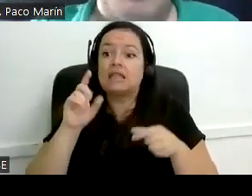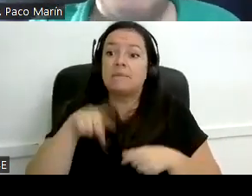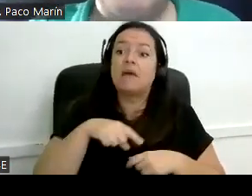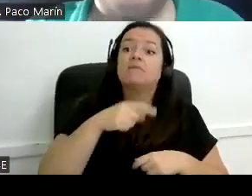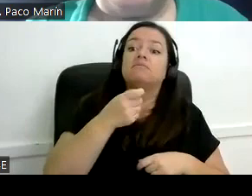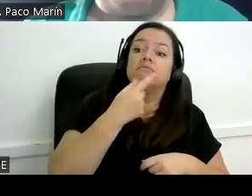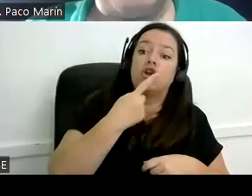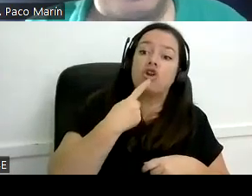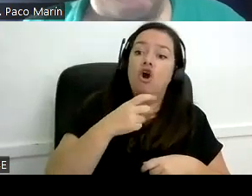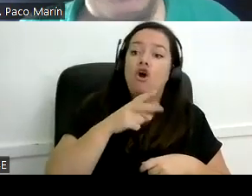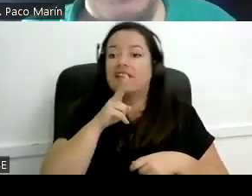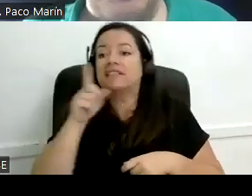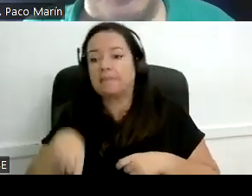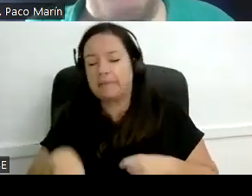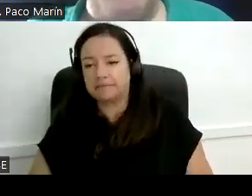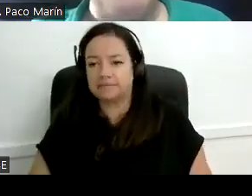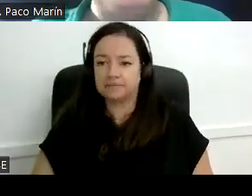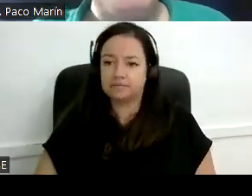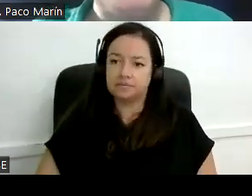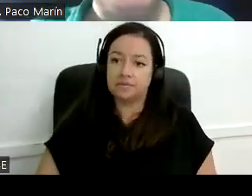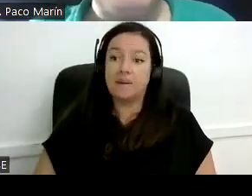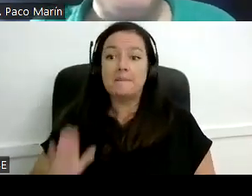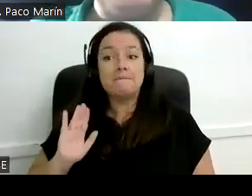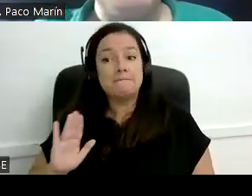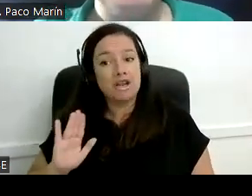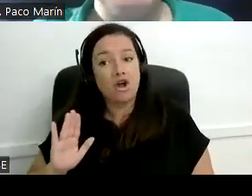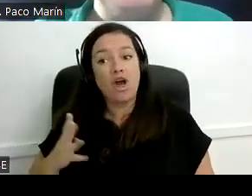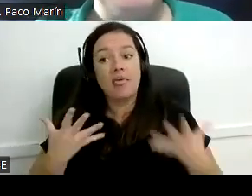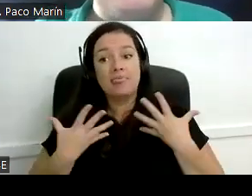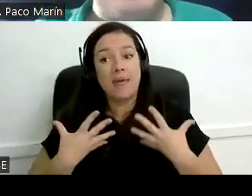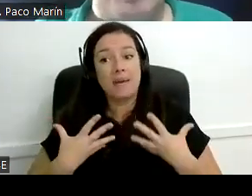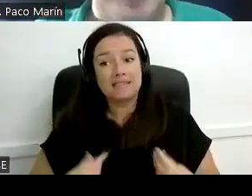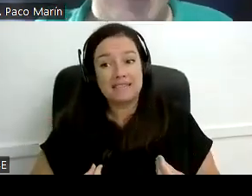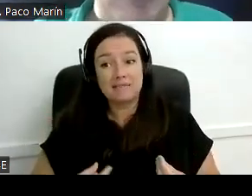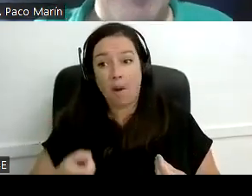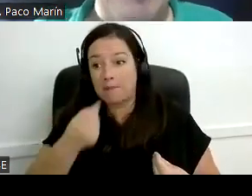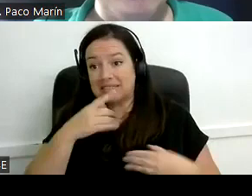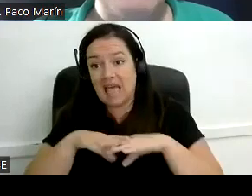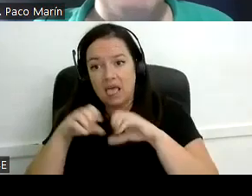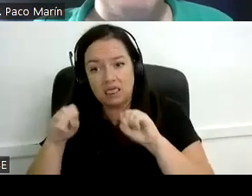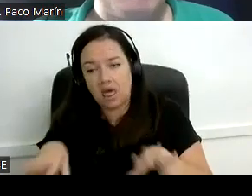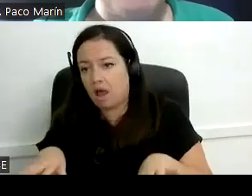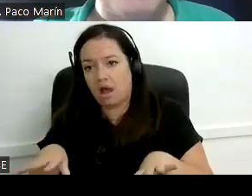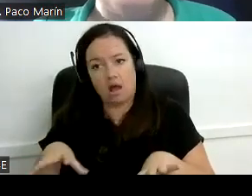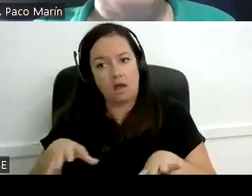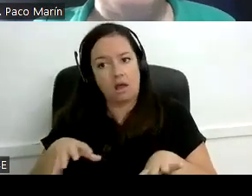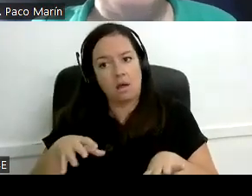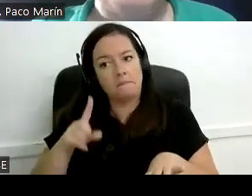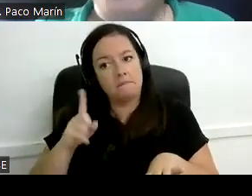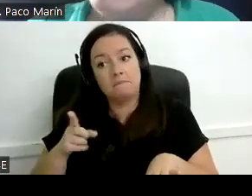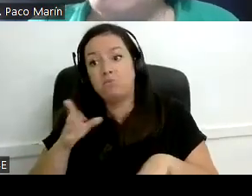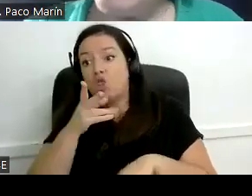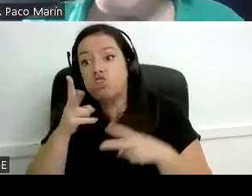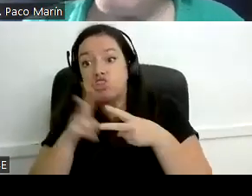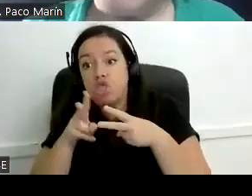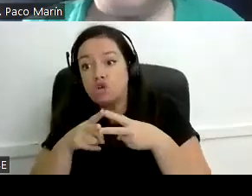Mind Master Stream, por ejemplo. Pero retirar un antidepresivo, o sea, sería un antidepresivo y además un tranquilizante. Eso